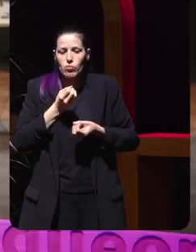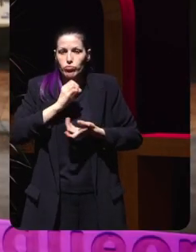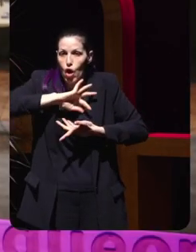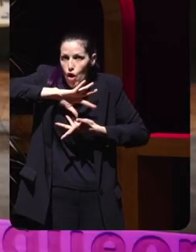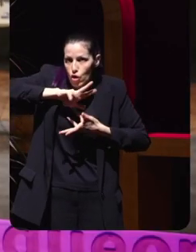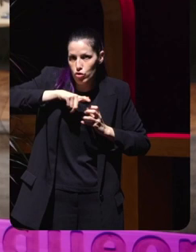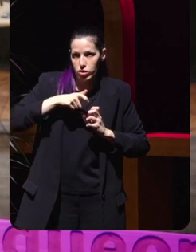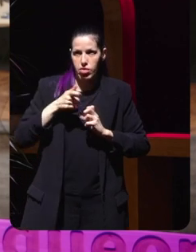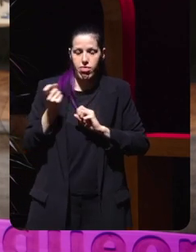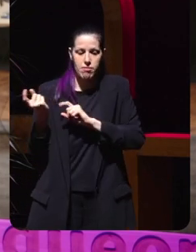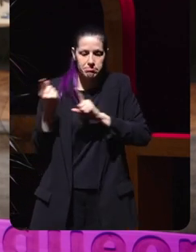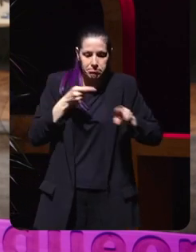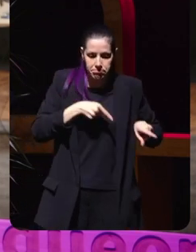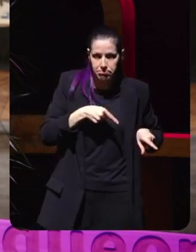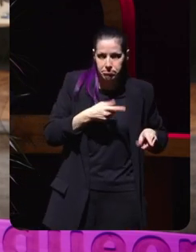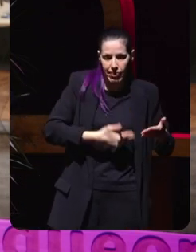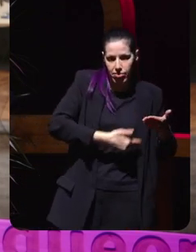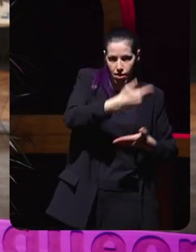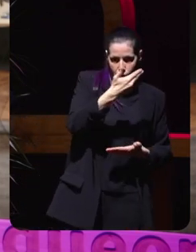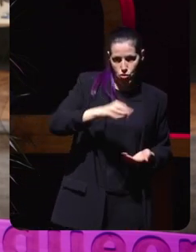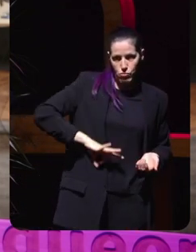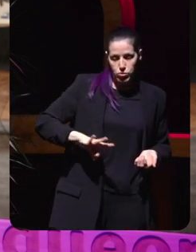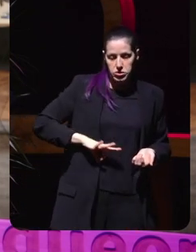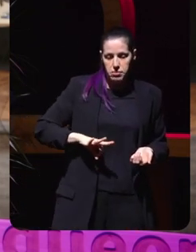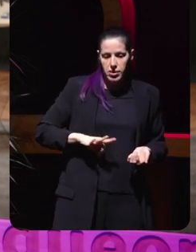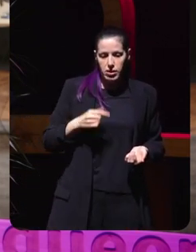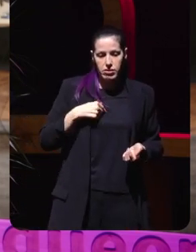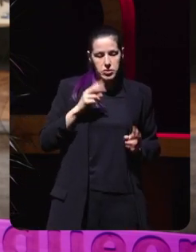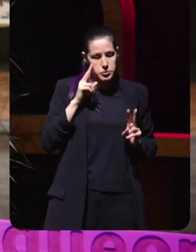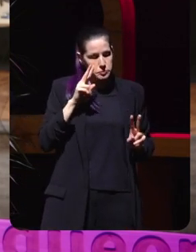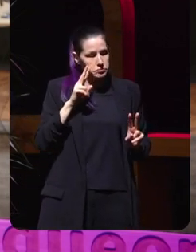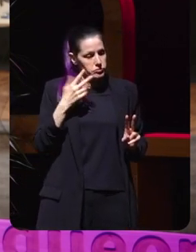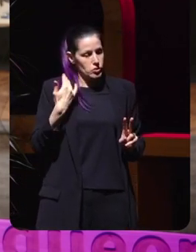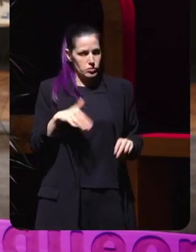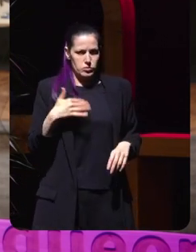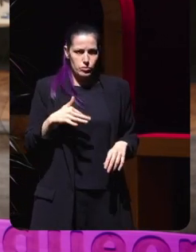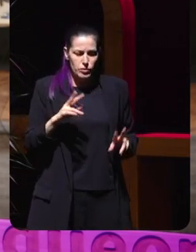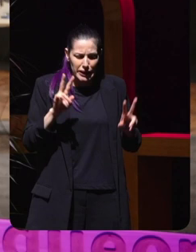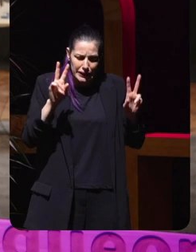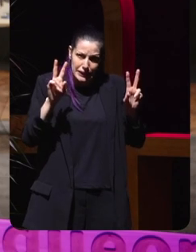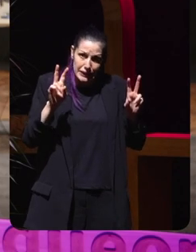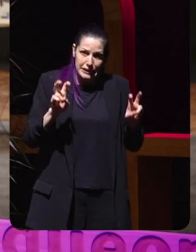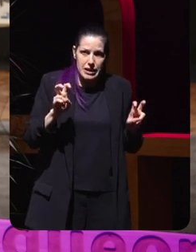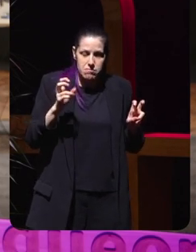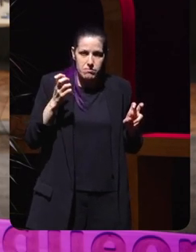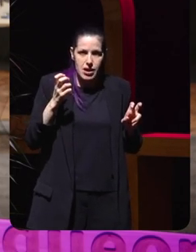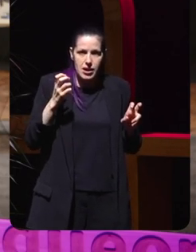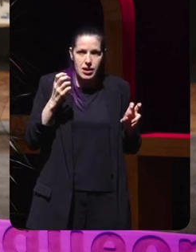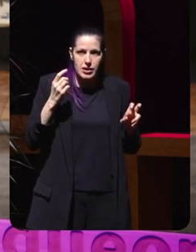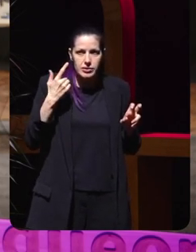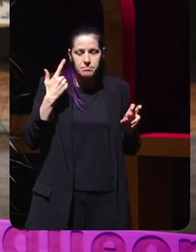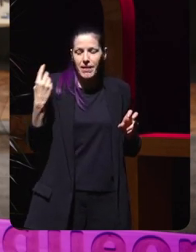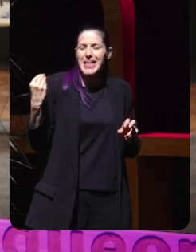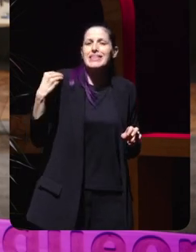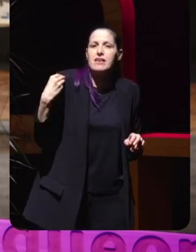revelador bastante No inusual porque o tema o que se llamaba aquí atención era que